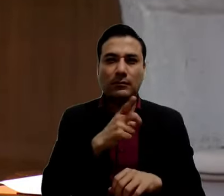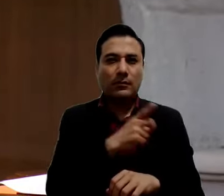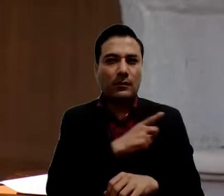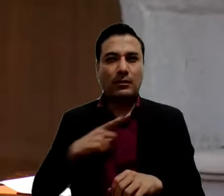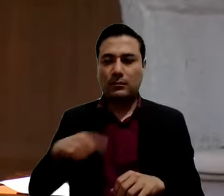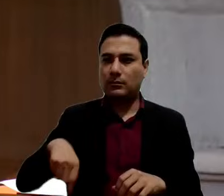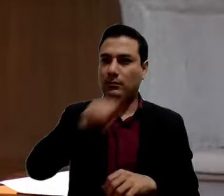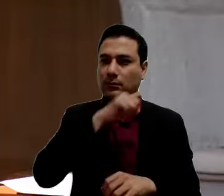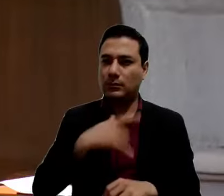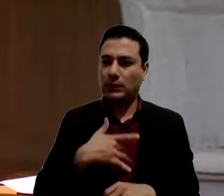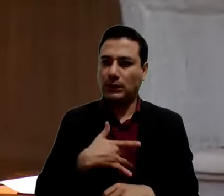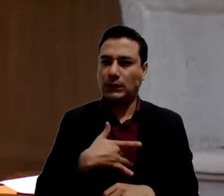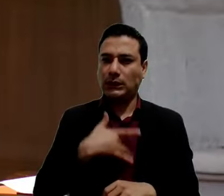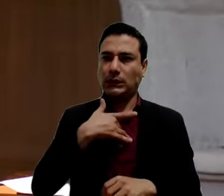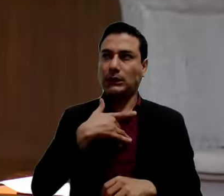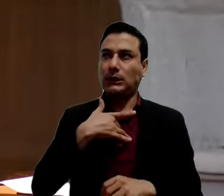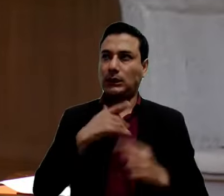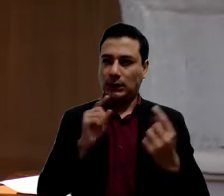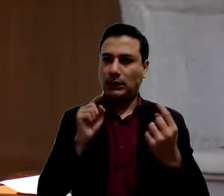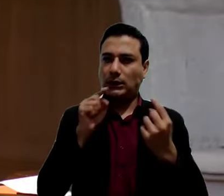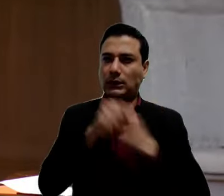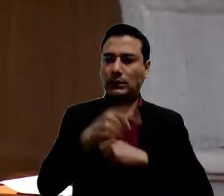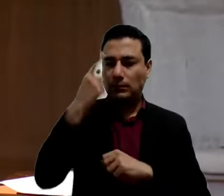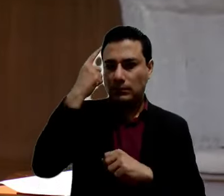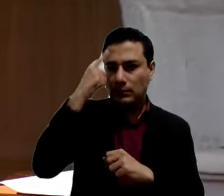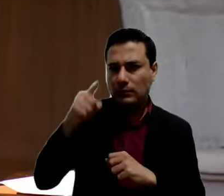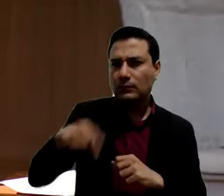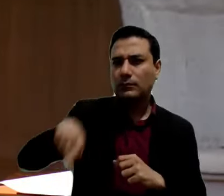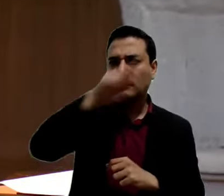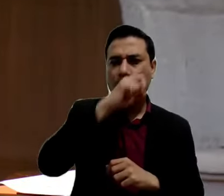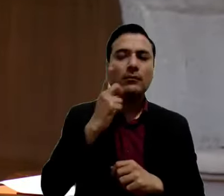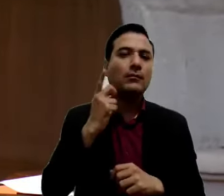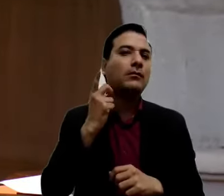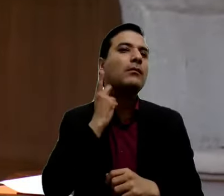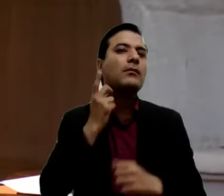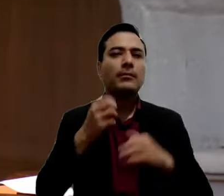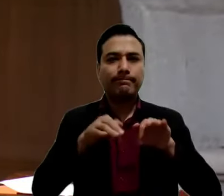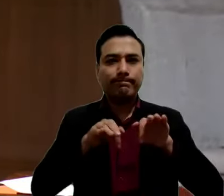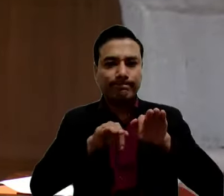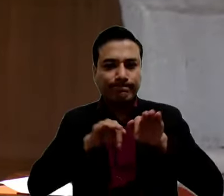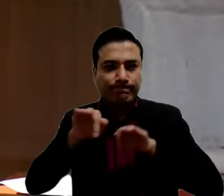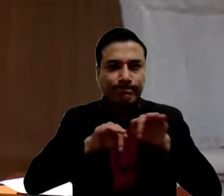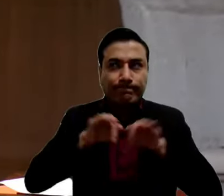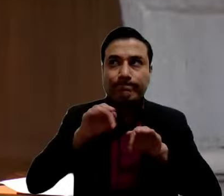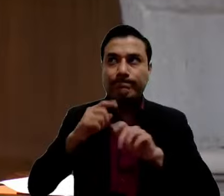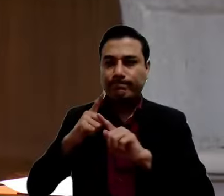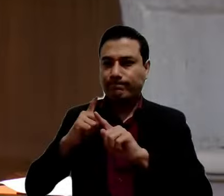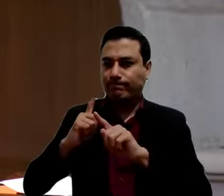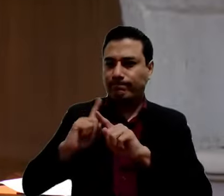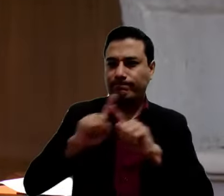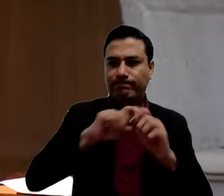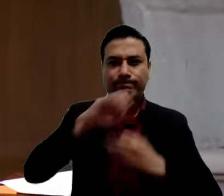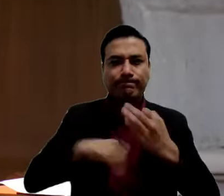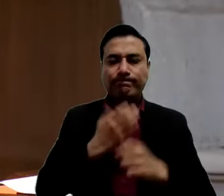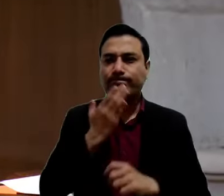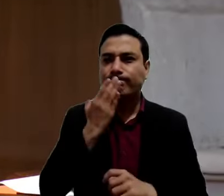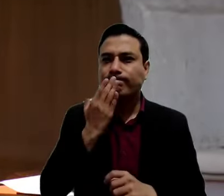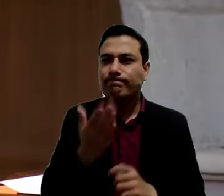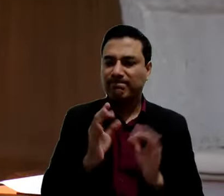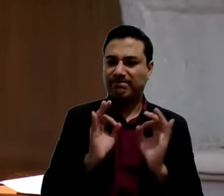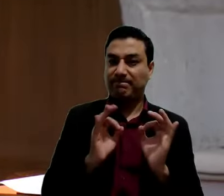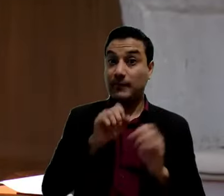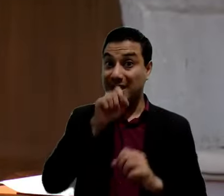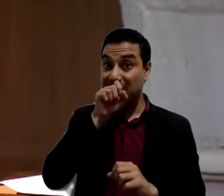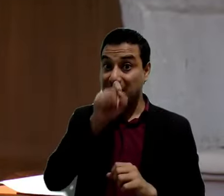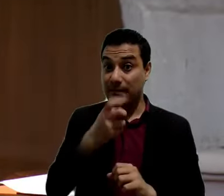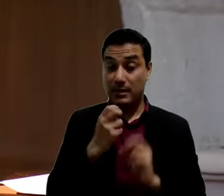sensibilidad y herramientas para que nuestro quehacer legislativo sea honroso también para este